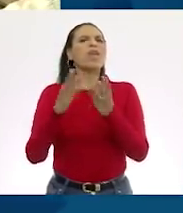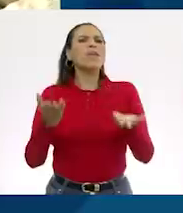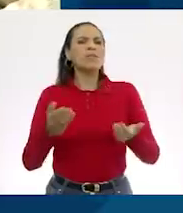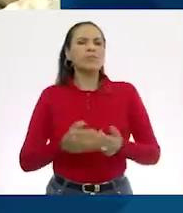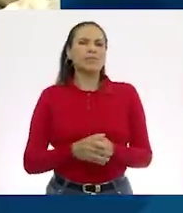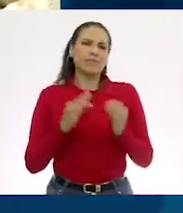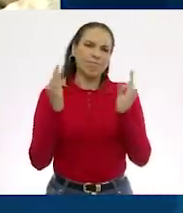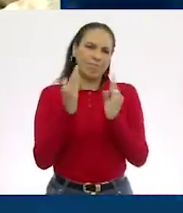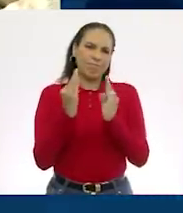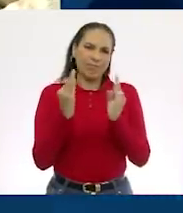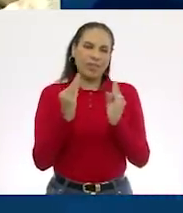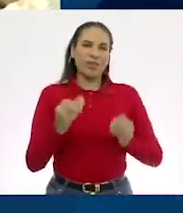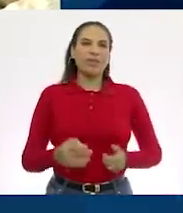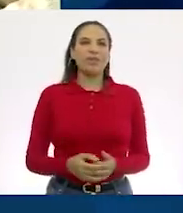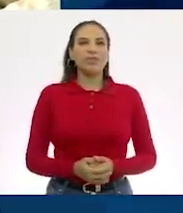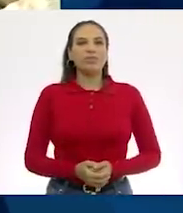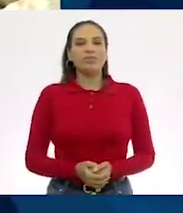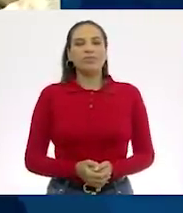Frío.